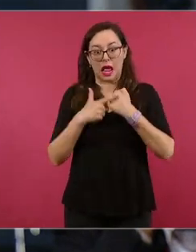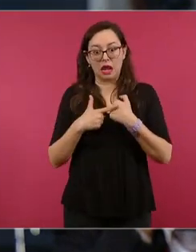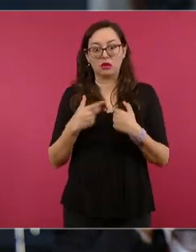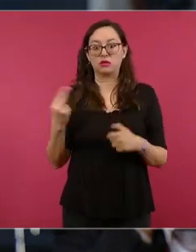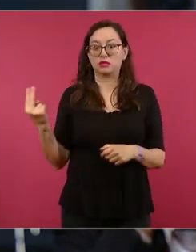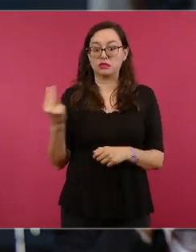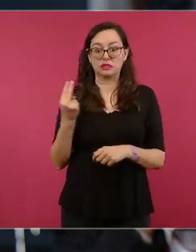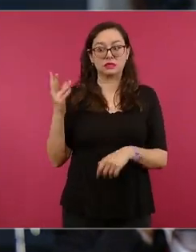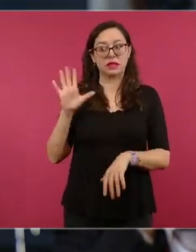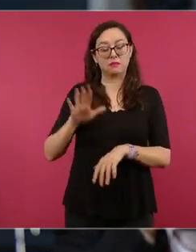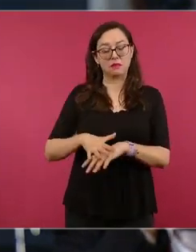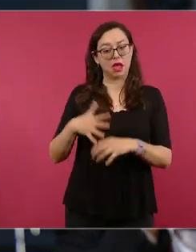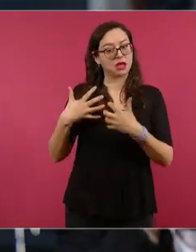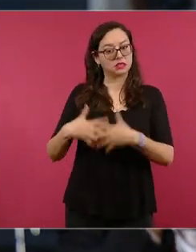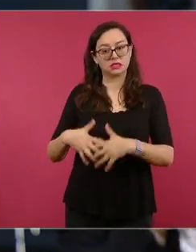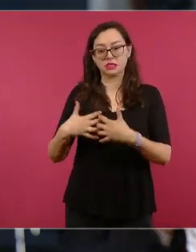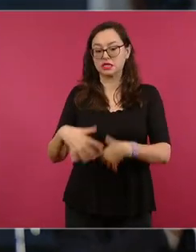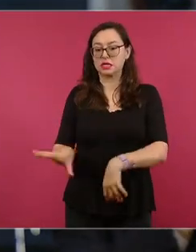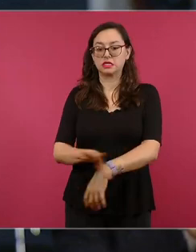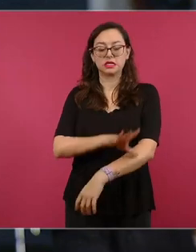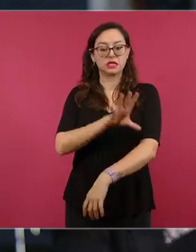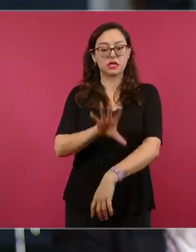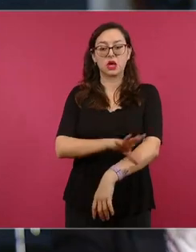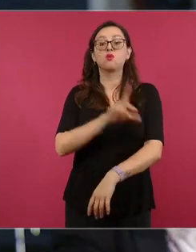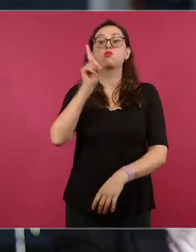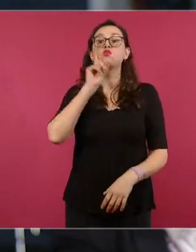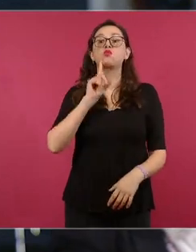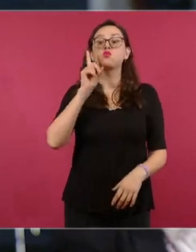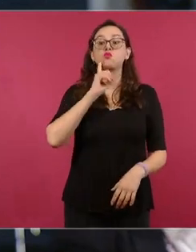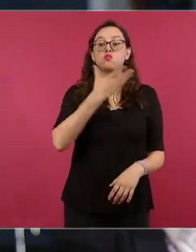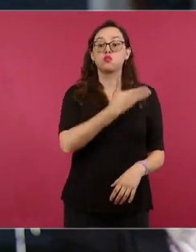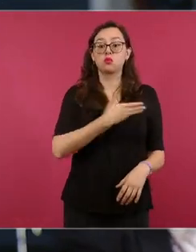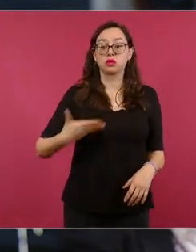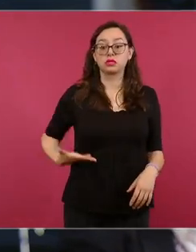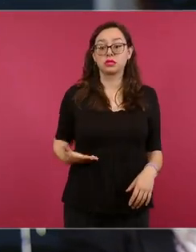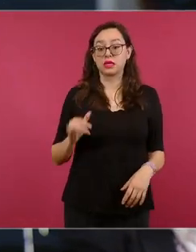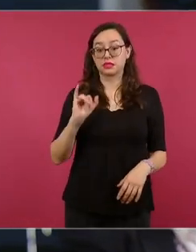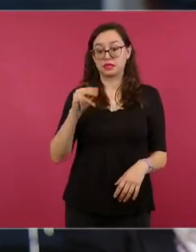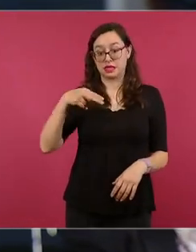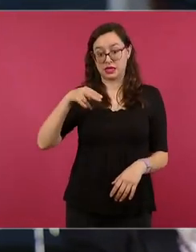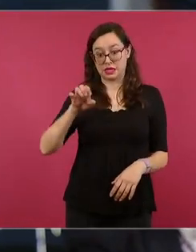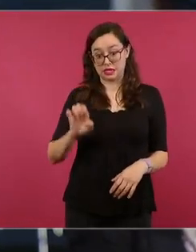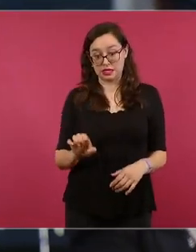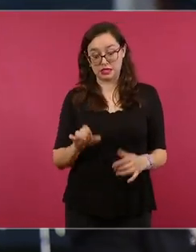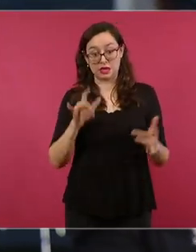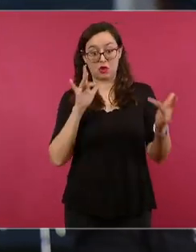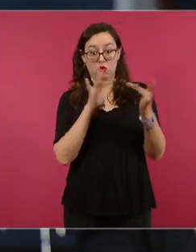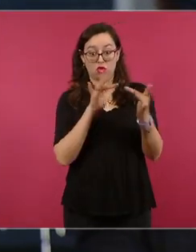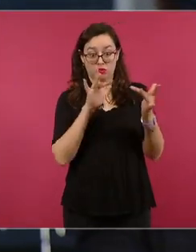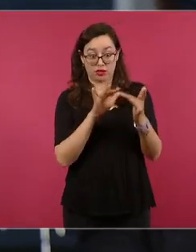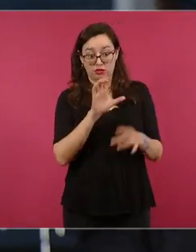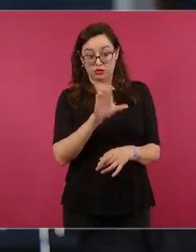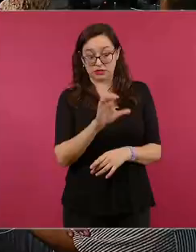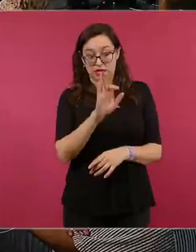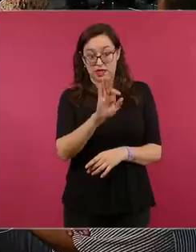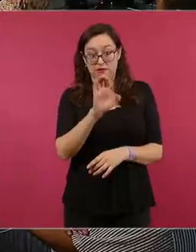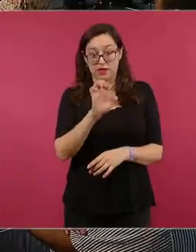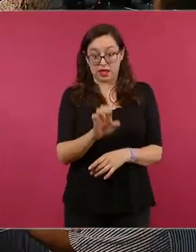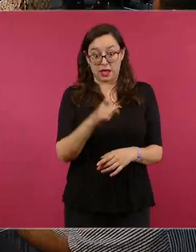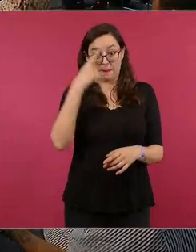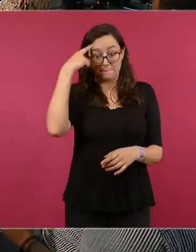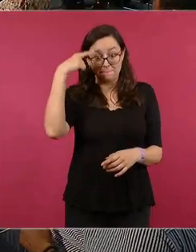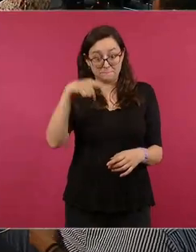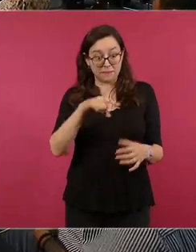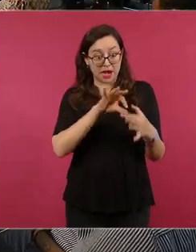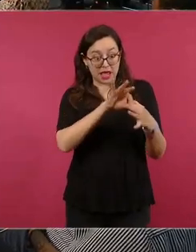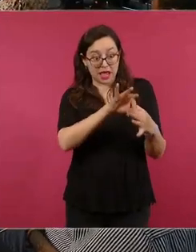distrito. La presidenta del INE dijo que tendría una reunión con el con la Comisión Federal de Electricidad.